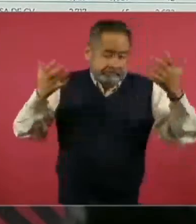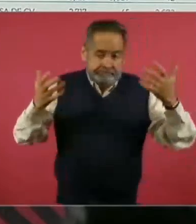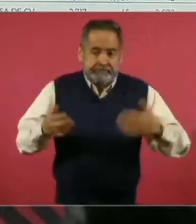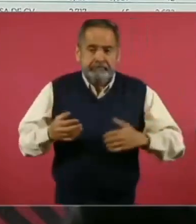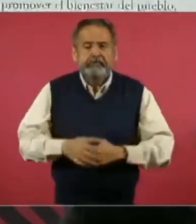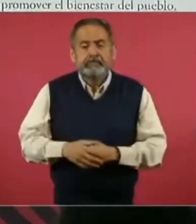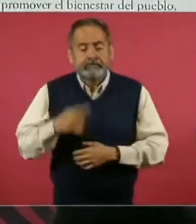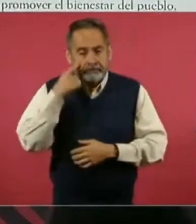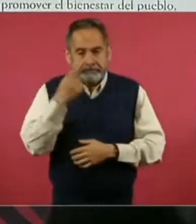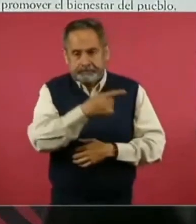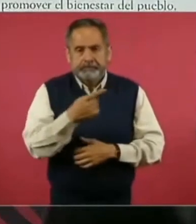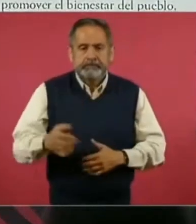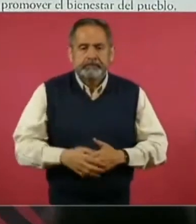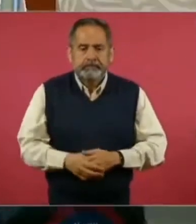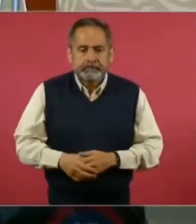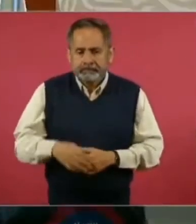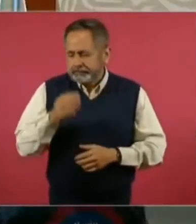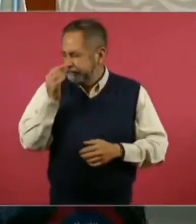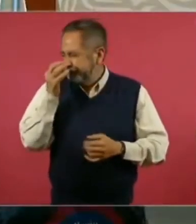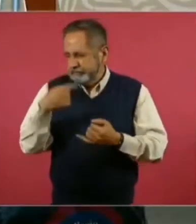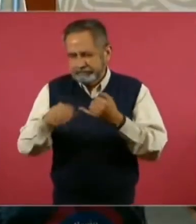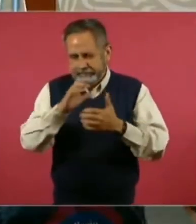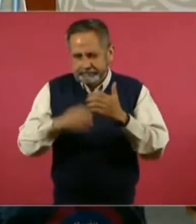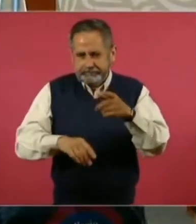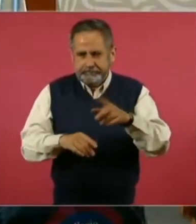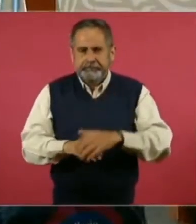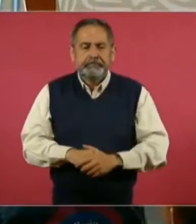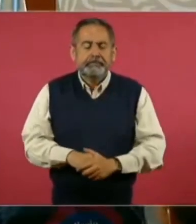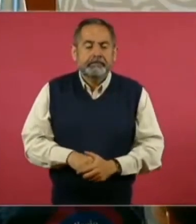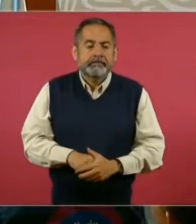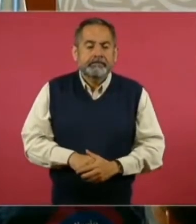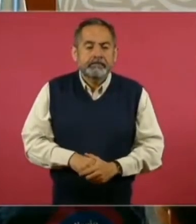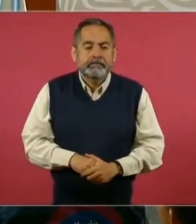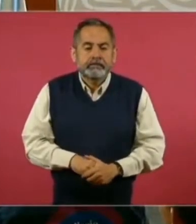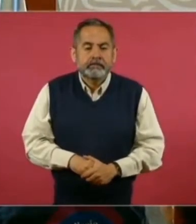Adelante, ya terminamos.